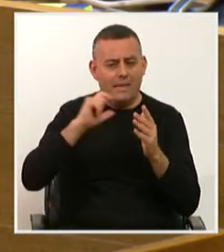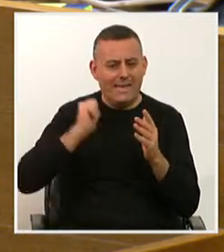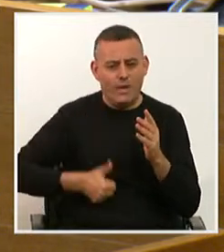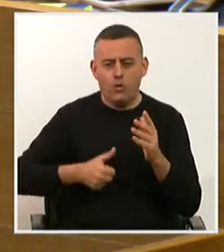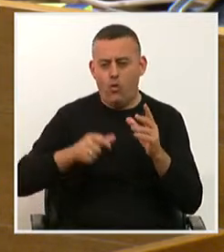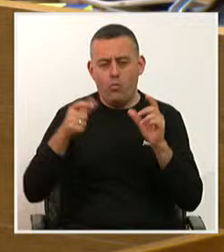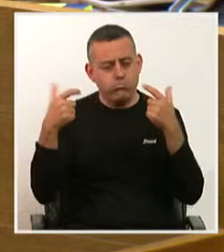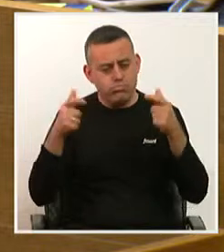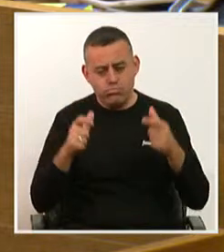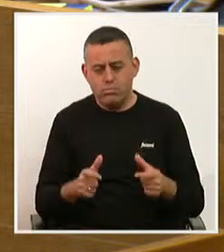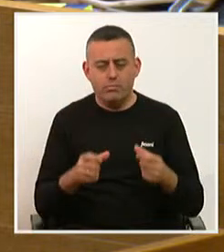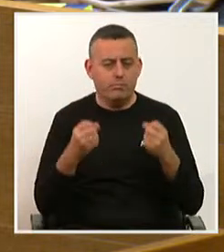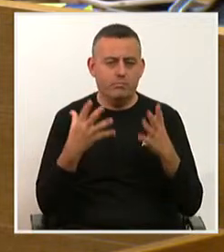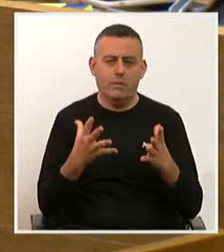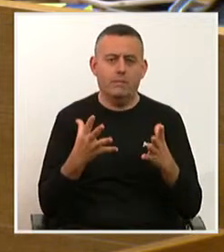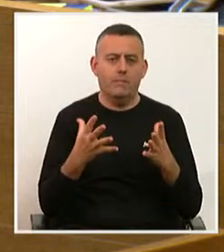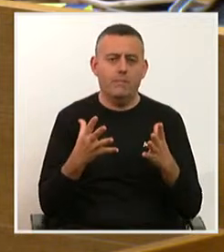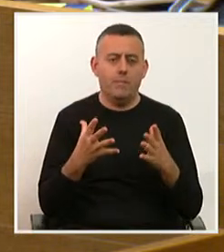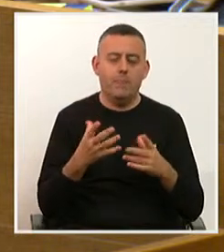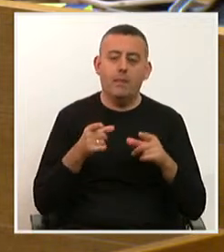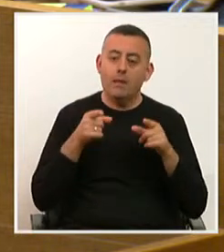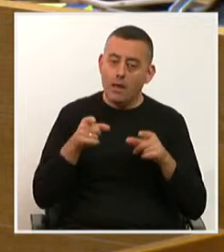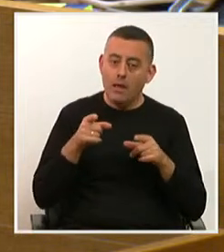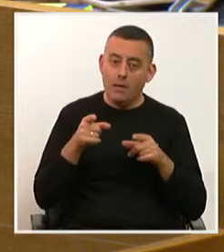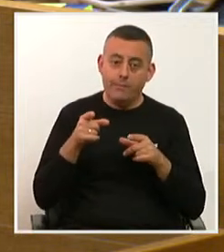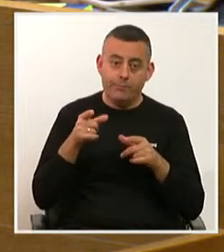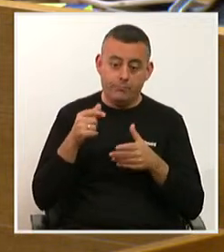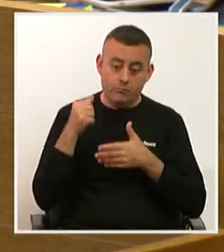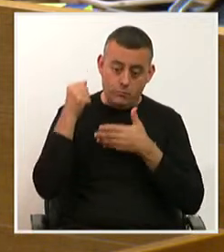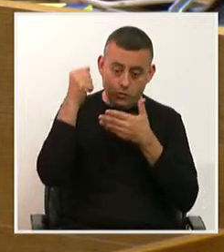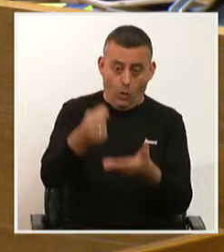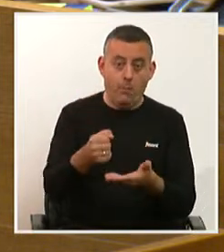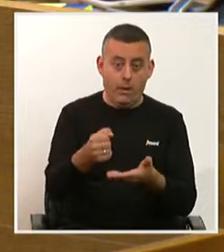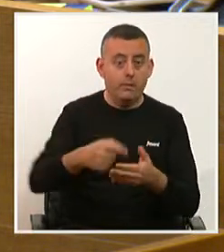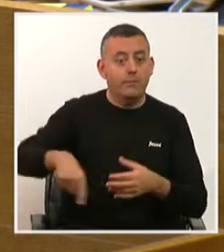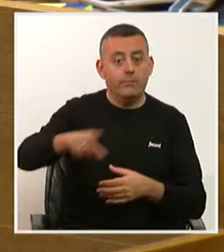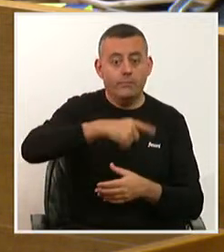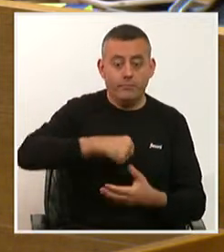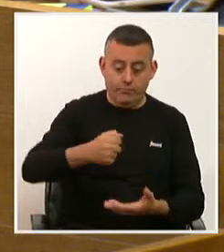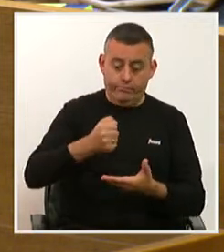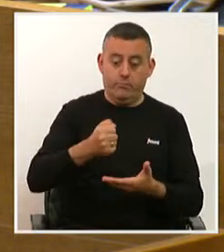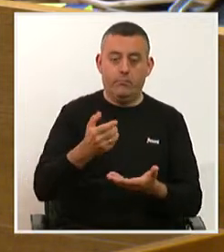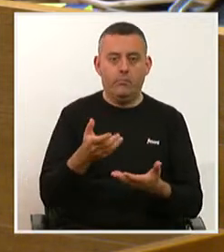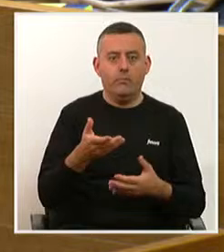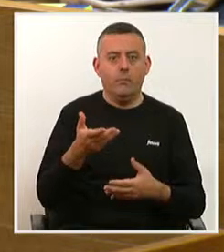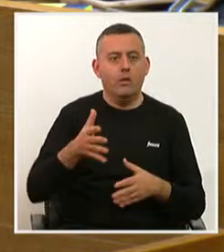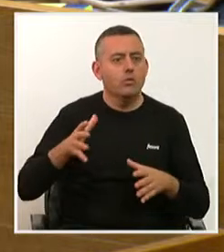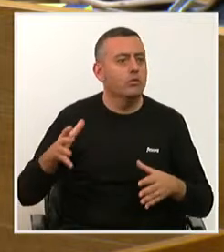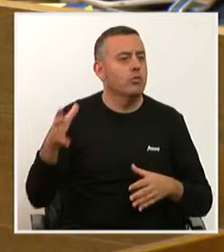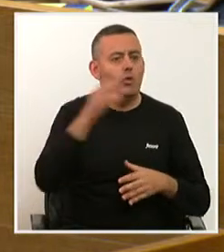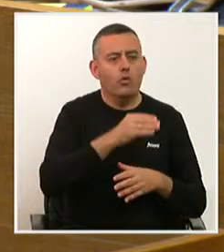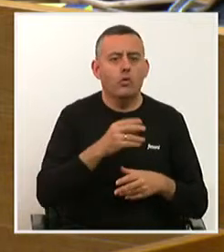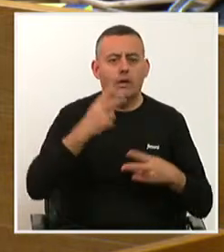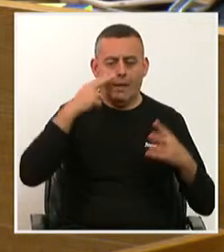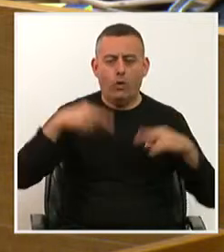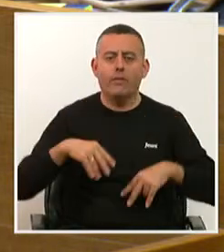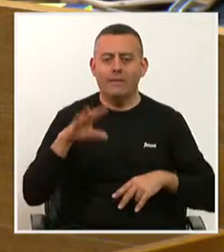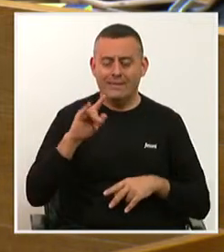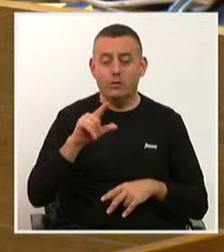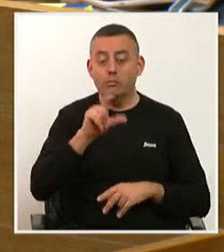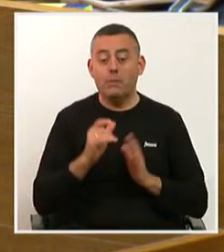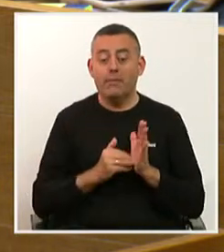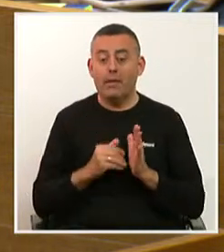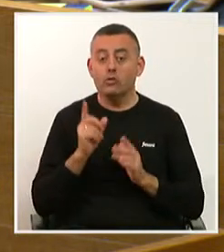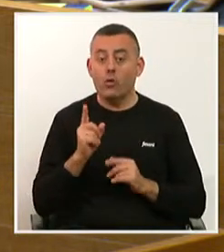del ric l un lle recut y noom la societat valenciana al que